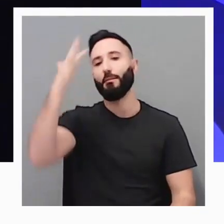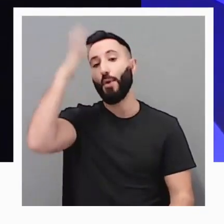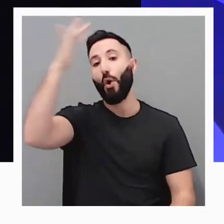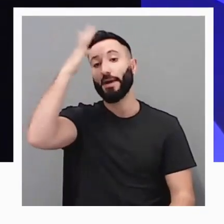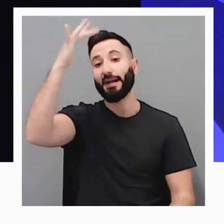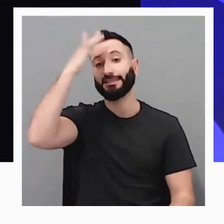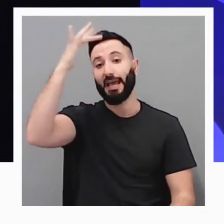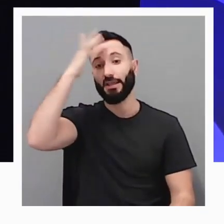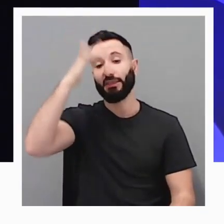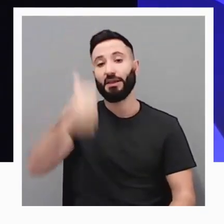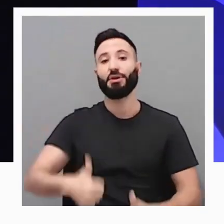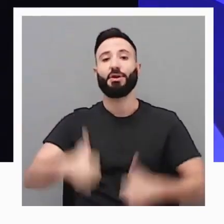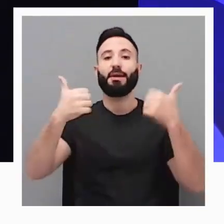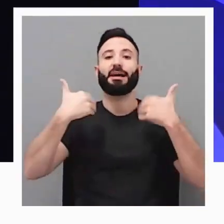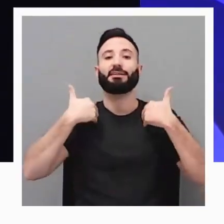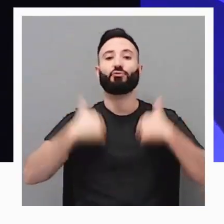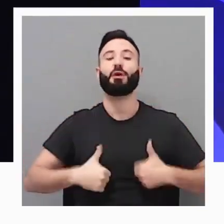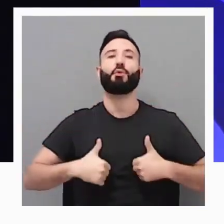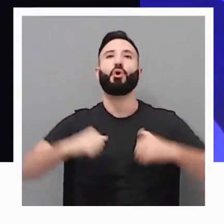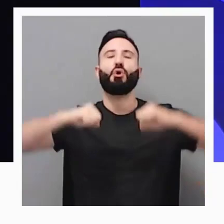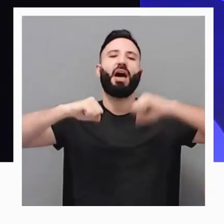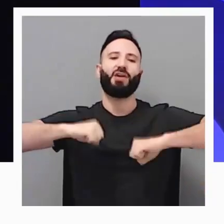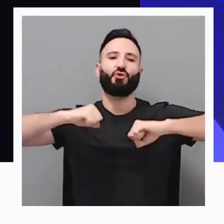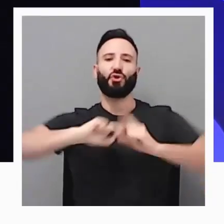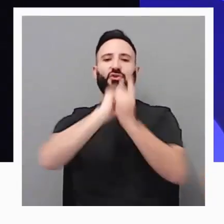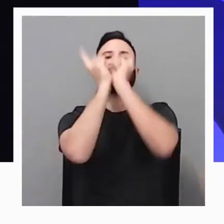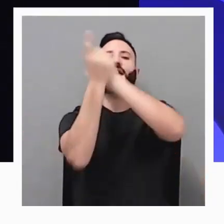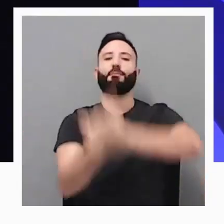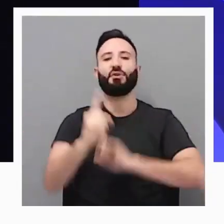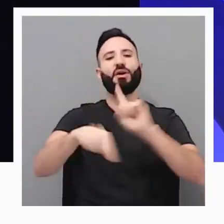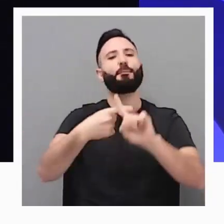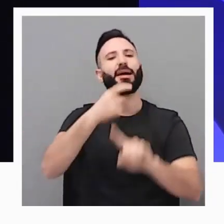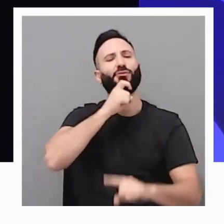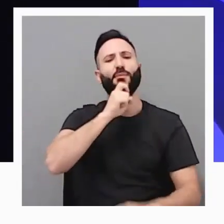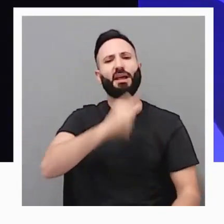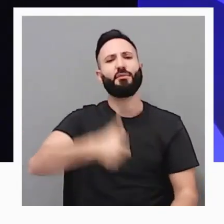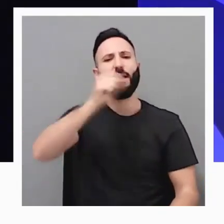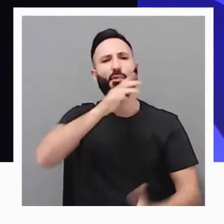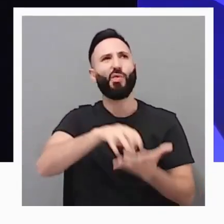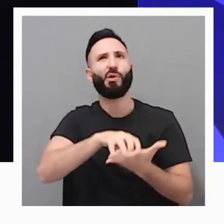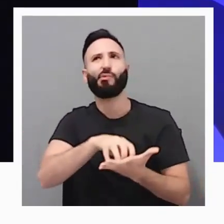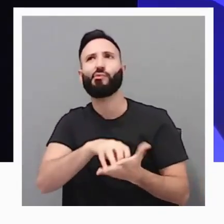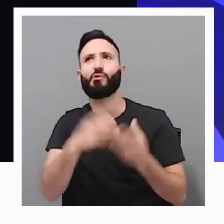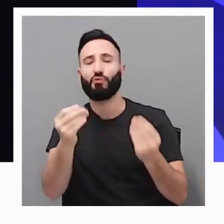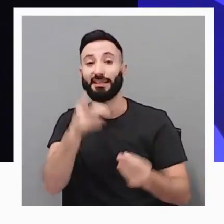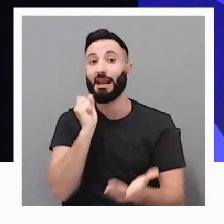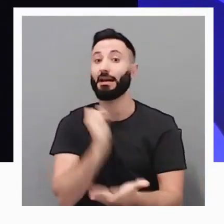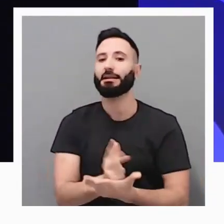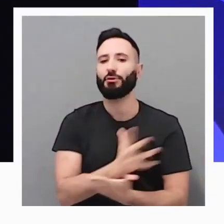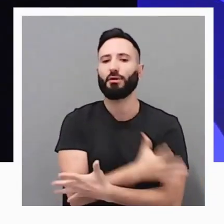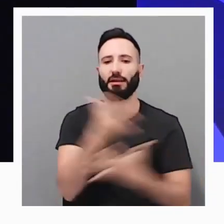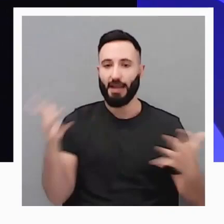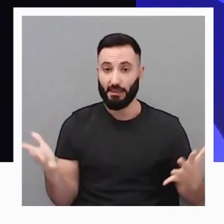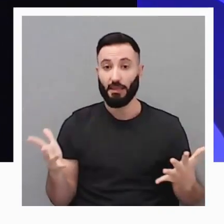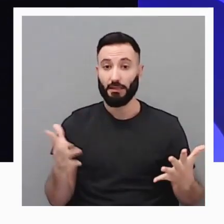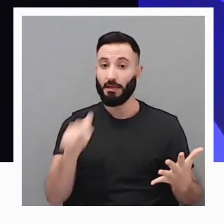jornada más adulta y difícil también, porque tienen muchas dudas. Es un reto muy grande que tenemos acá